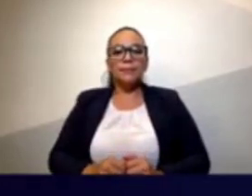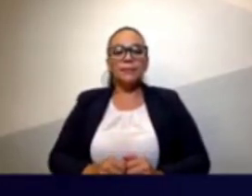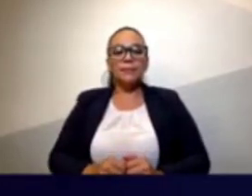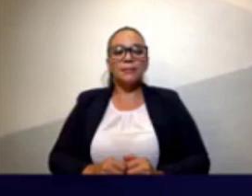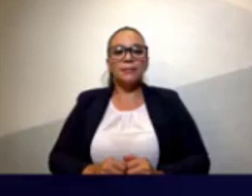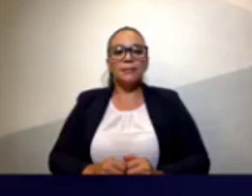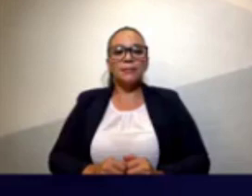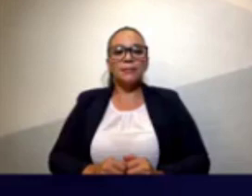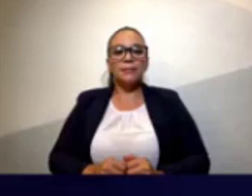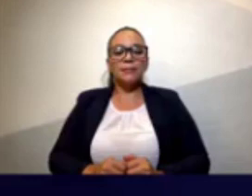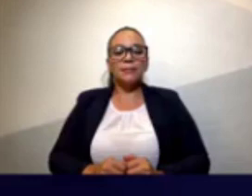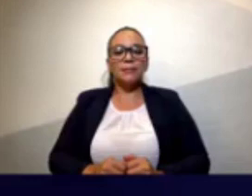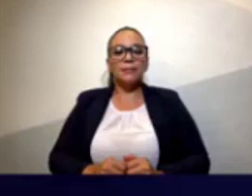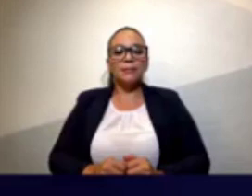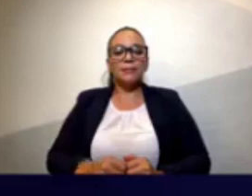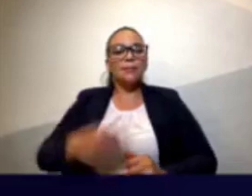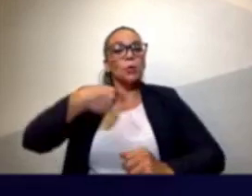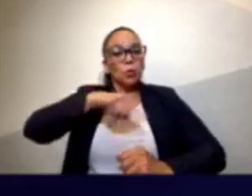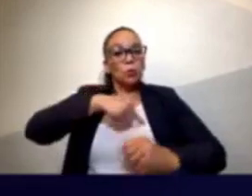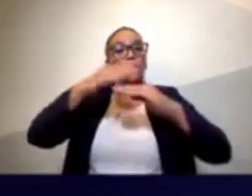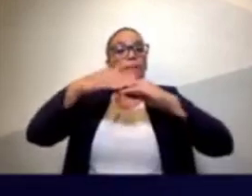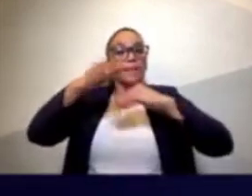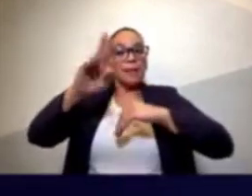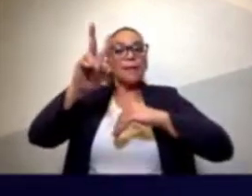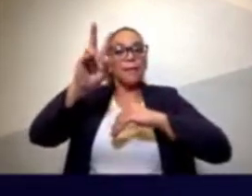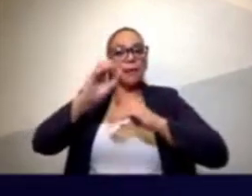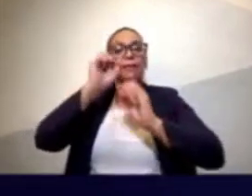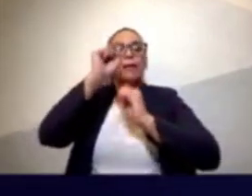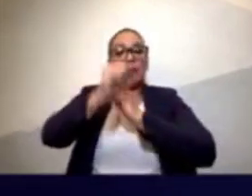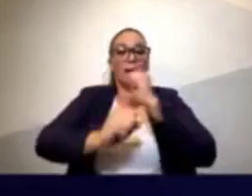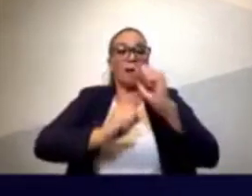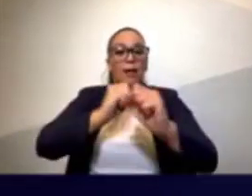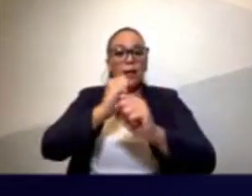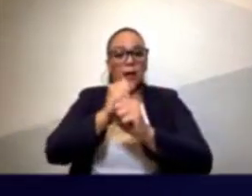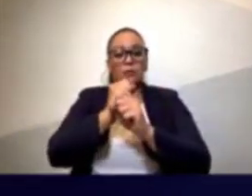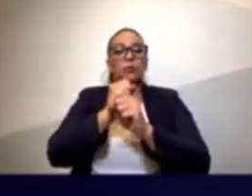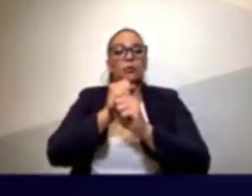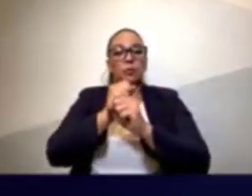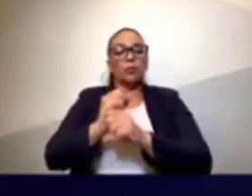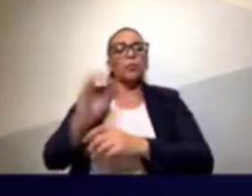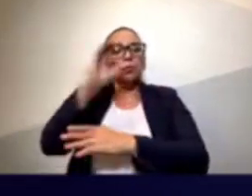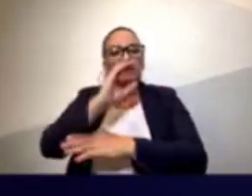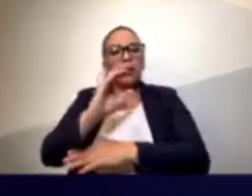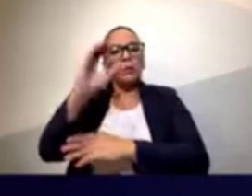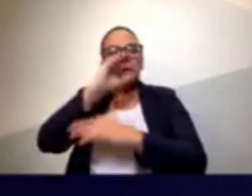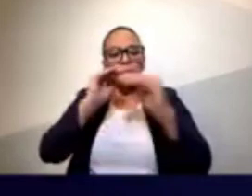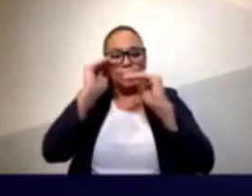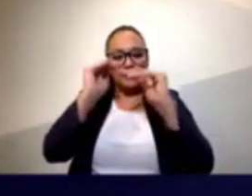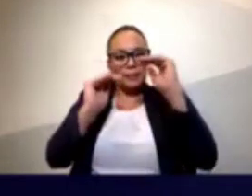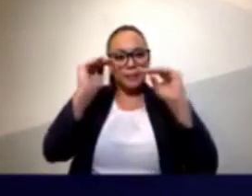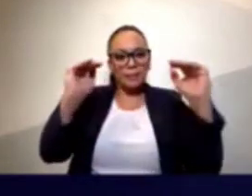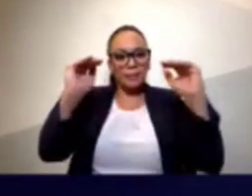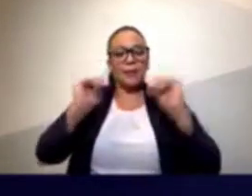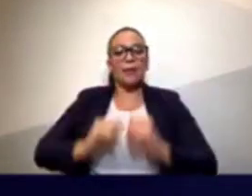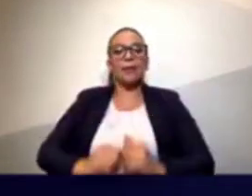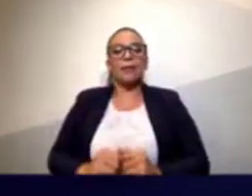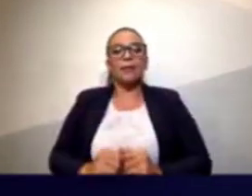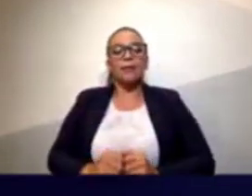Nosotros tenemos más de 20 años de estar buscando una estabilidad.